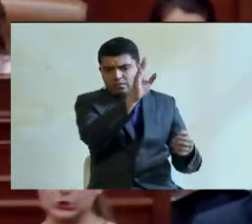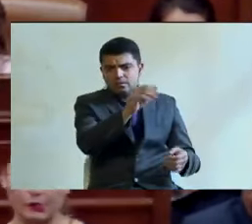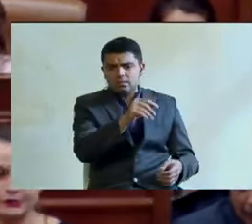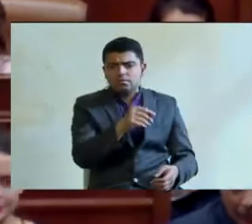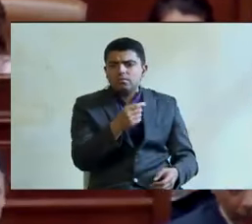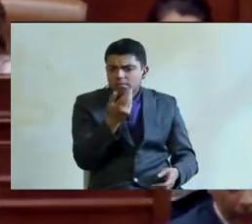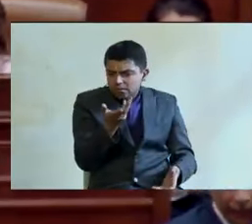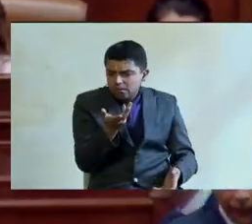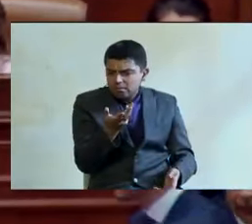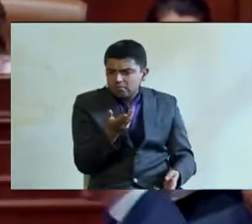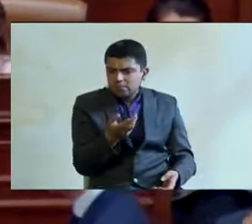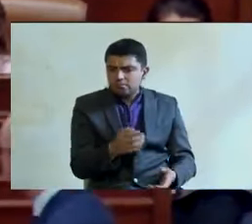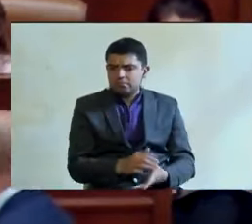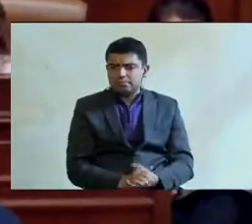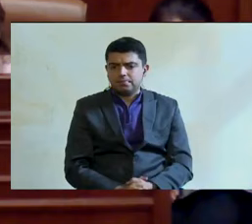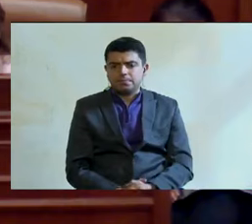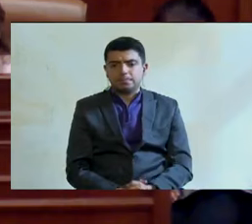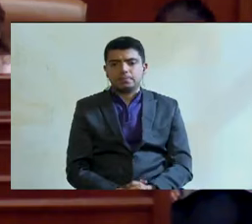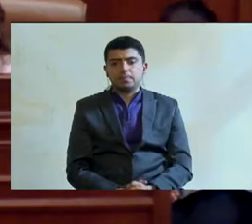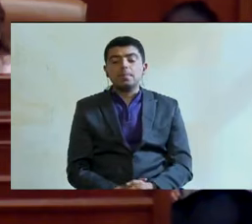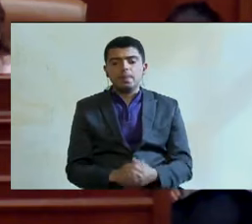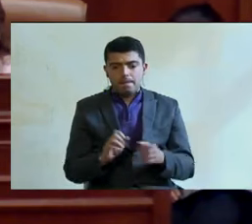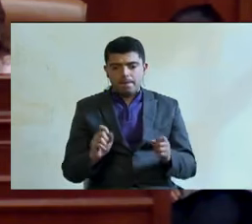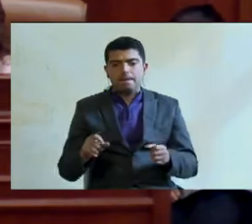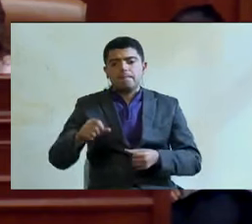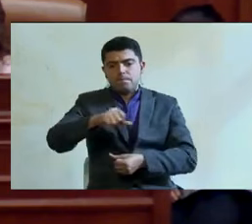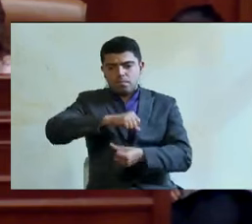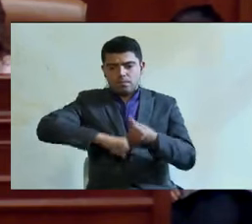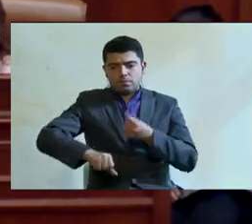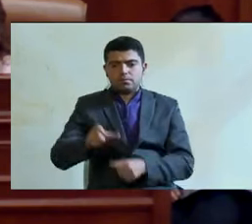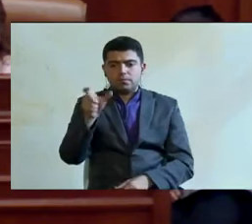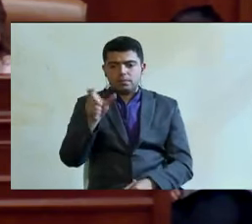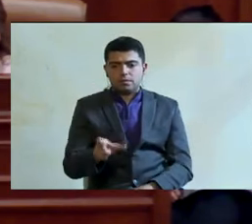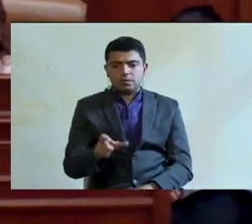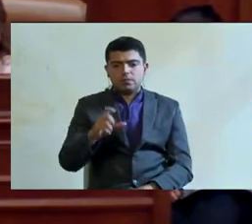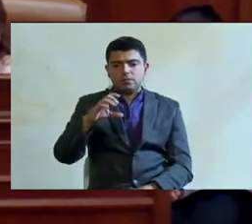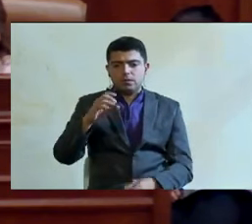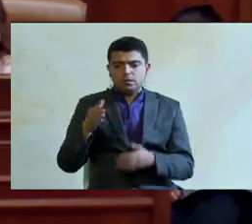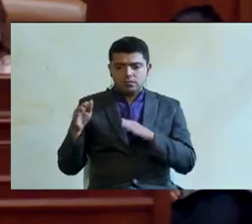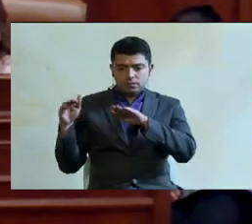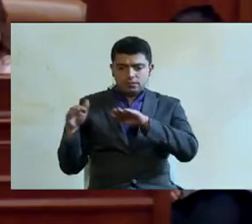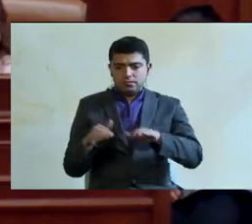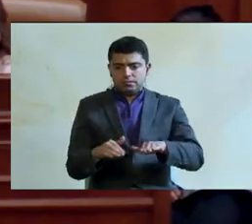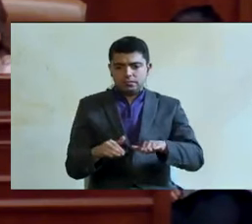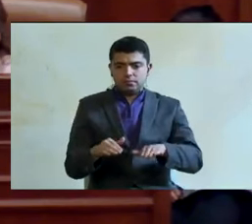tiene el uso de la palabra el representante Carlos Eduardo